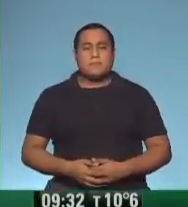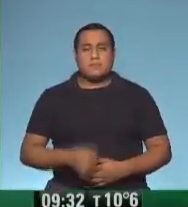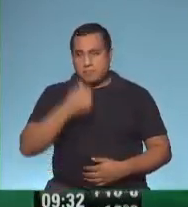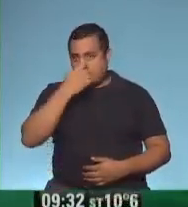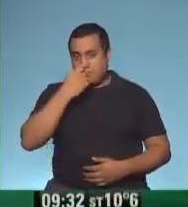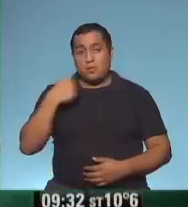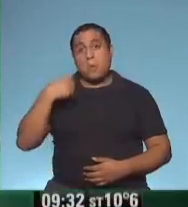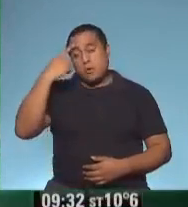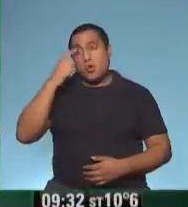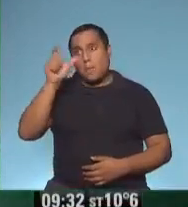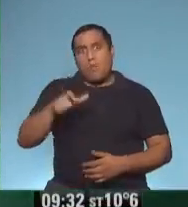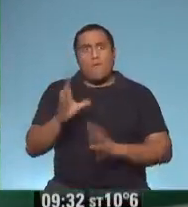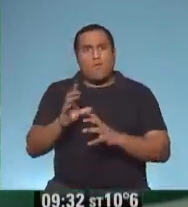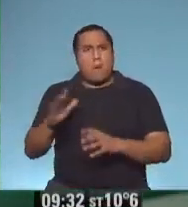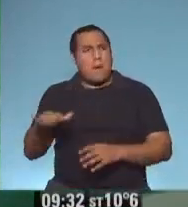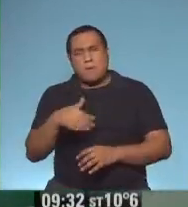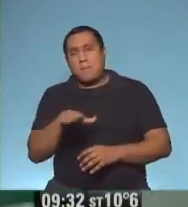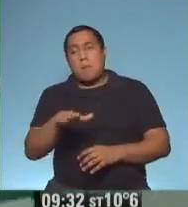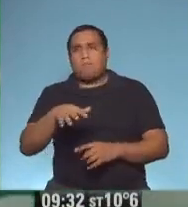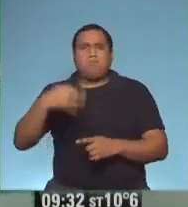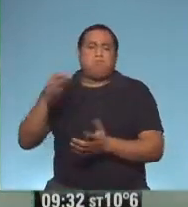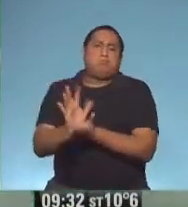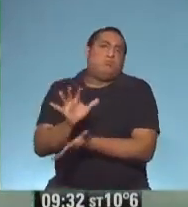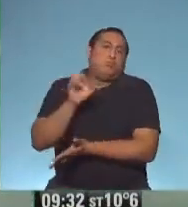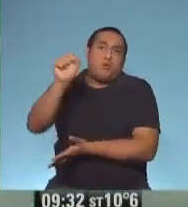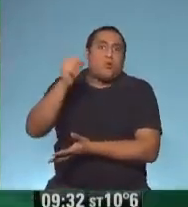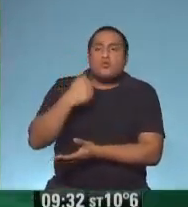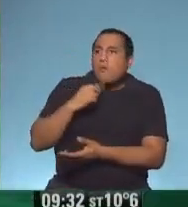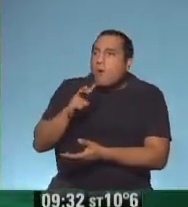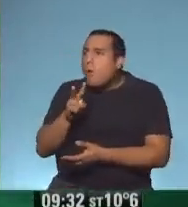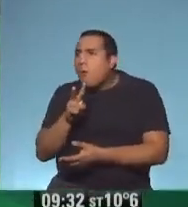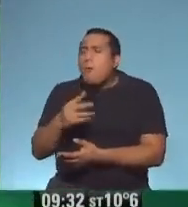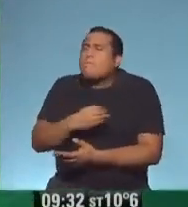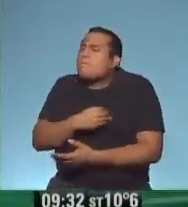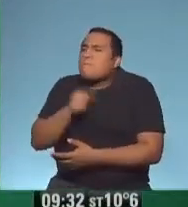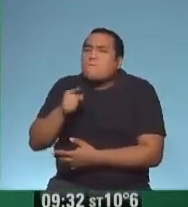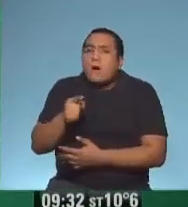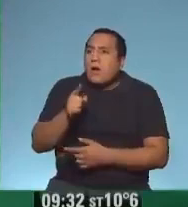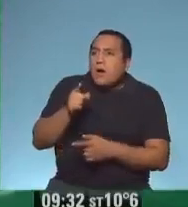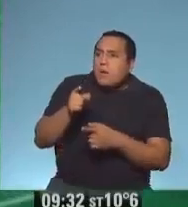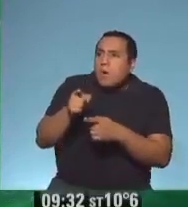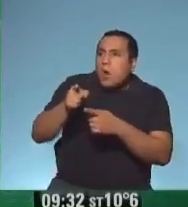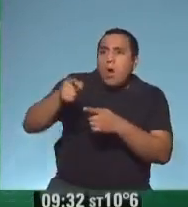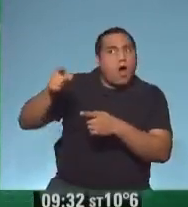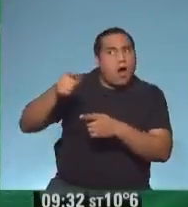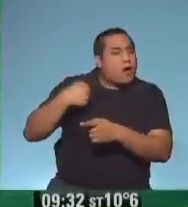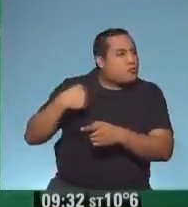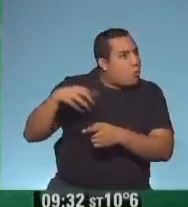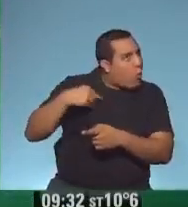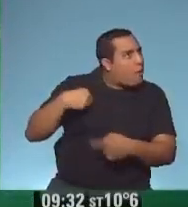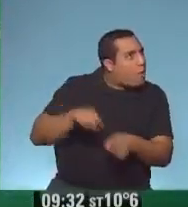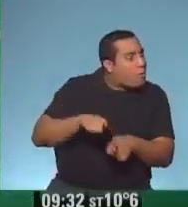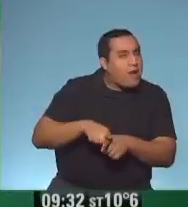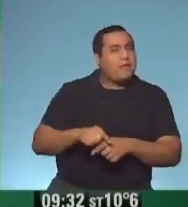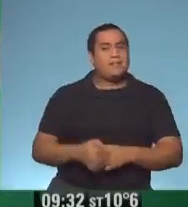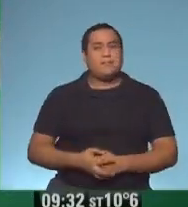Yo quiero que un futbolista también es un héroe, porque me gusta ser fanático. Y también quiero ser como uno de ellos.